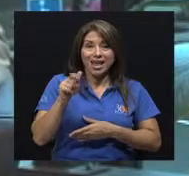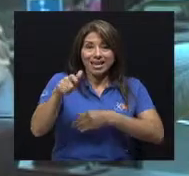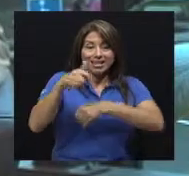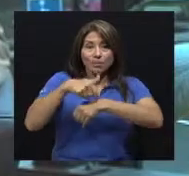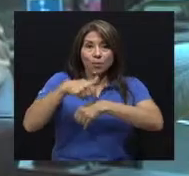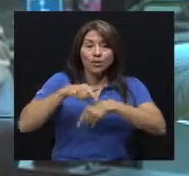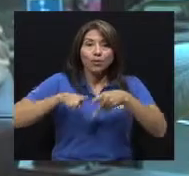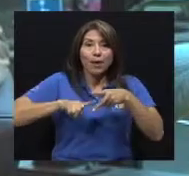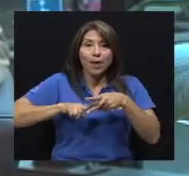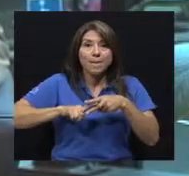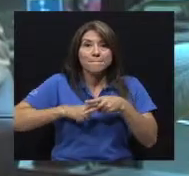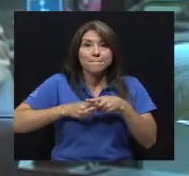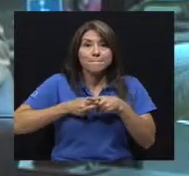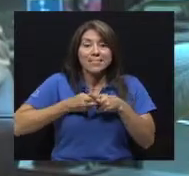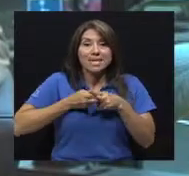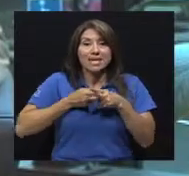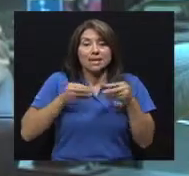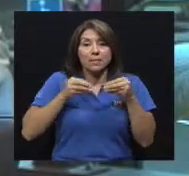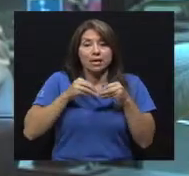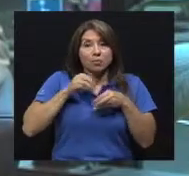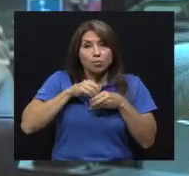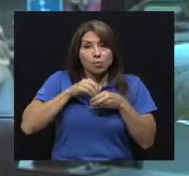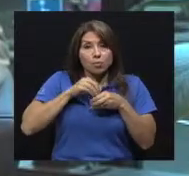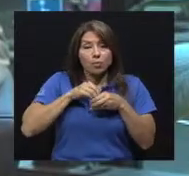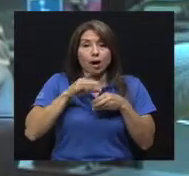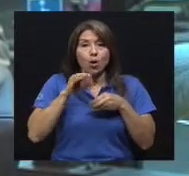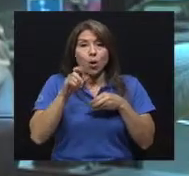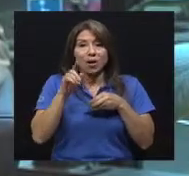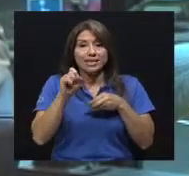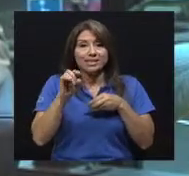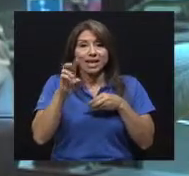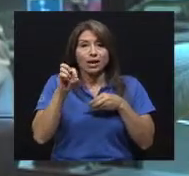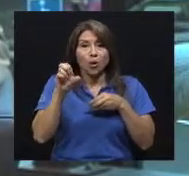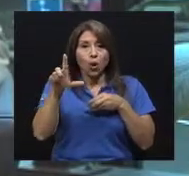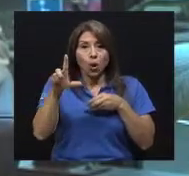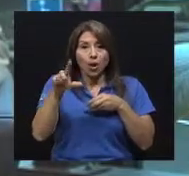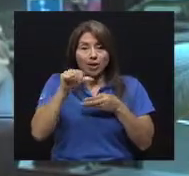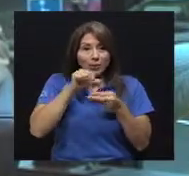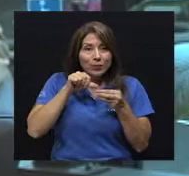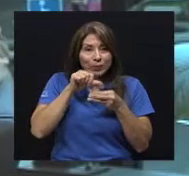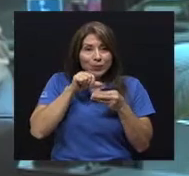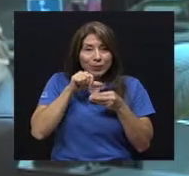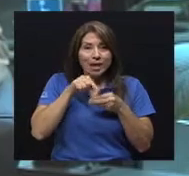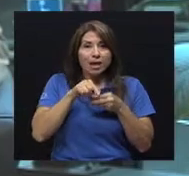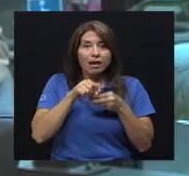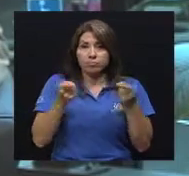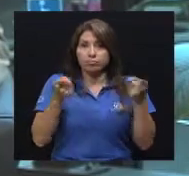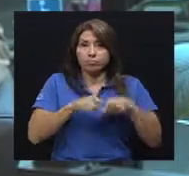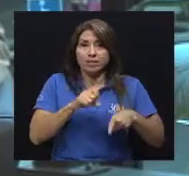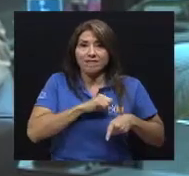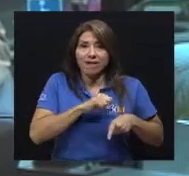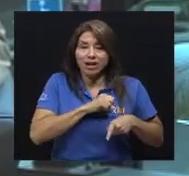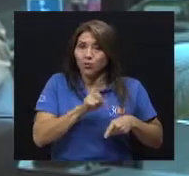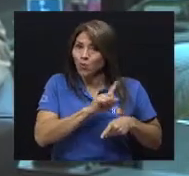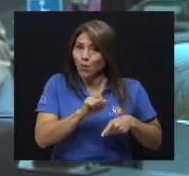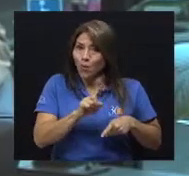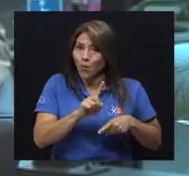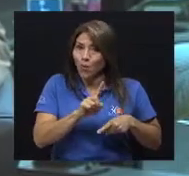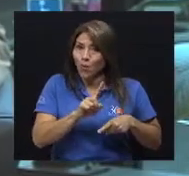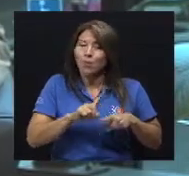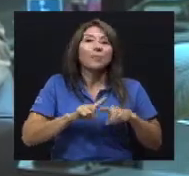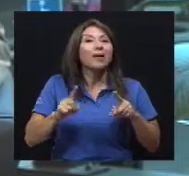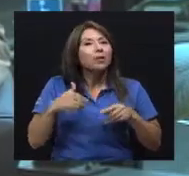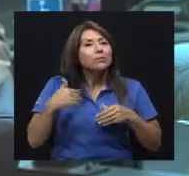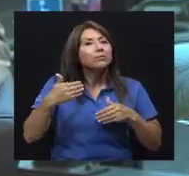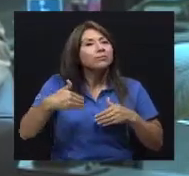empieza a acelerarse la acumulación de colesterol en las arterias, como vimos antes. Entonces, eso no provoca un infarto inmediatamente, pero hacía 10,